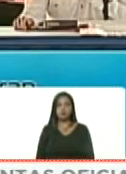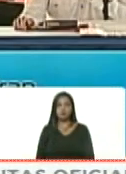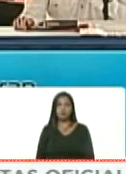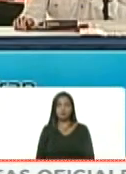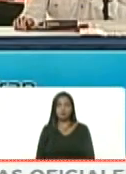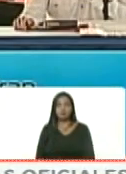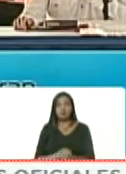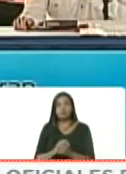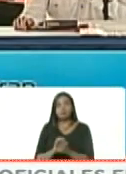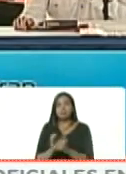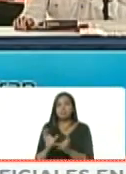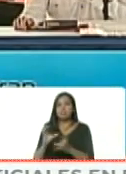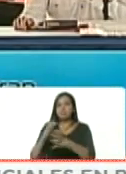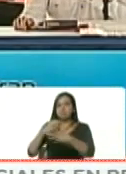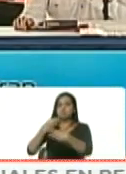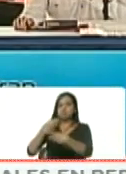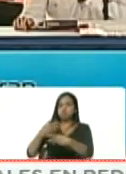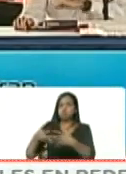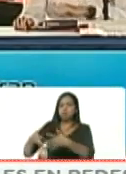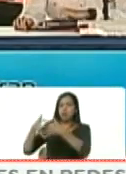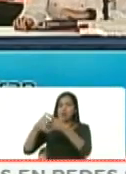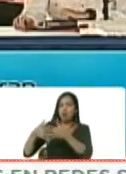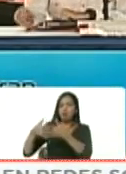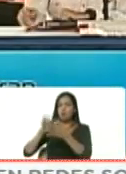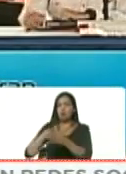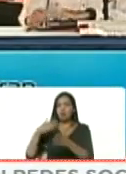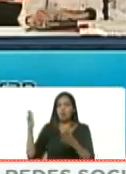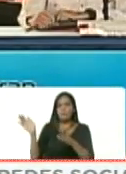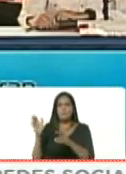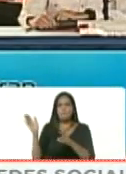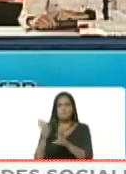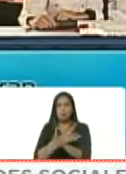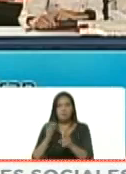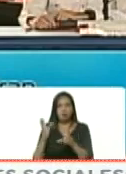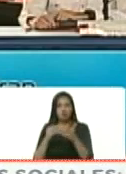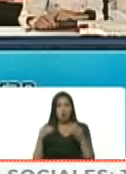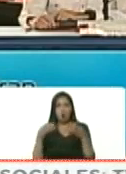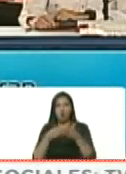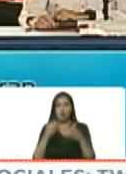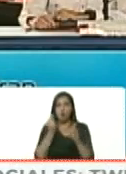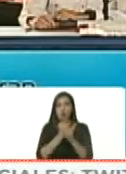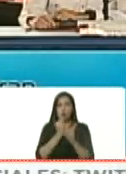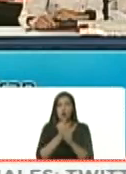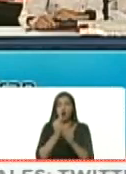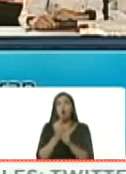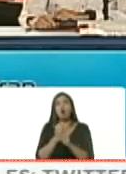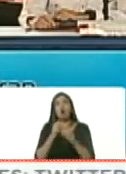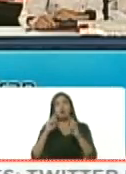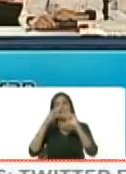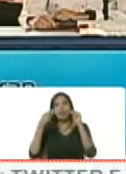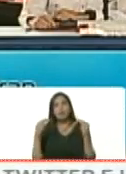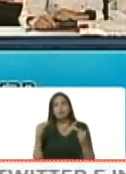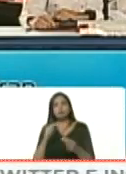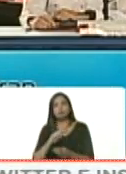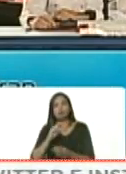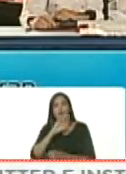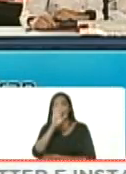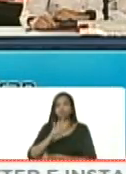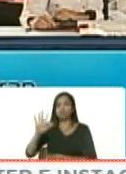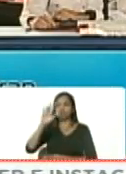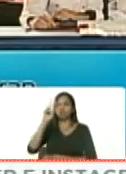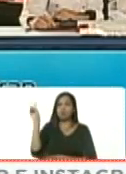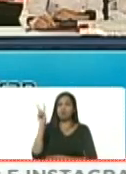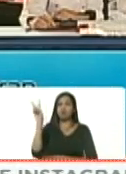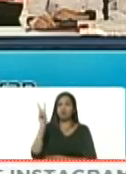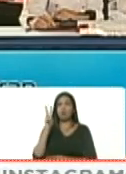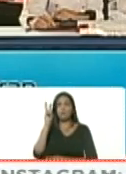imperialismo norteamericano quiere sabotear la mesa de diálogo y no se lo permitiremos. Venezuela entera,